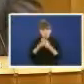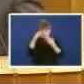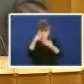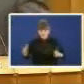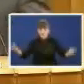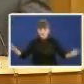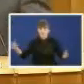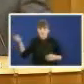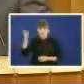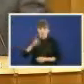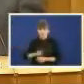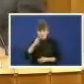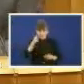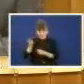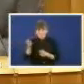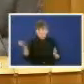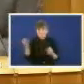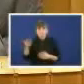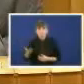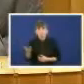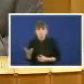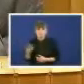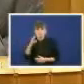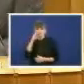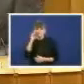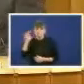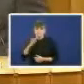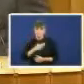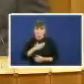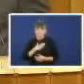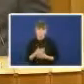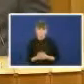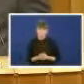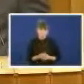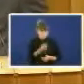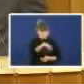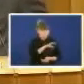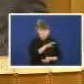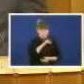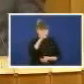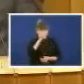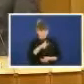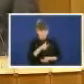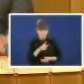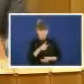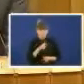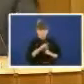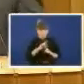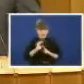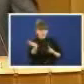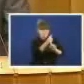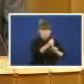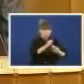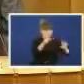resido única e exclusivamente polos intereses do país vostedes señores Feijó secuestraron o vento quitaron e